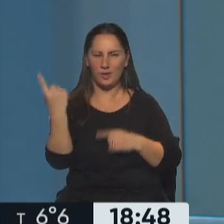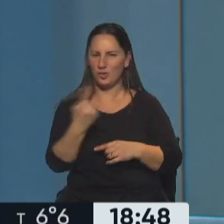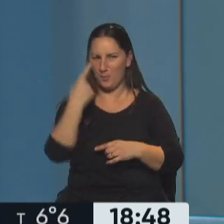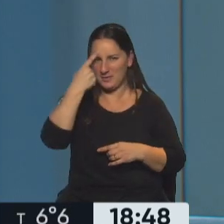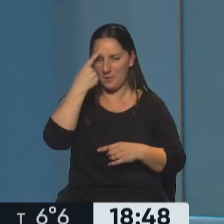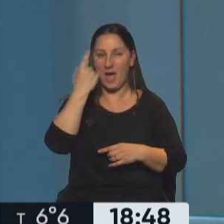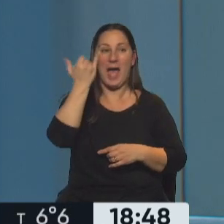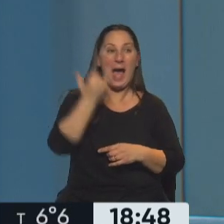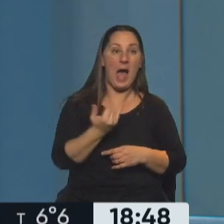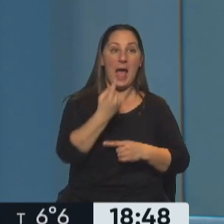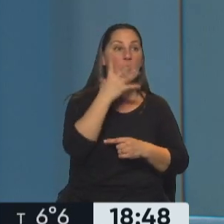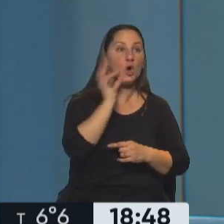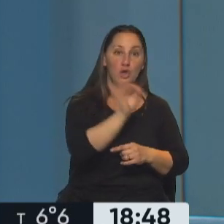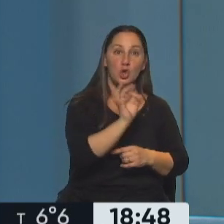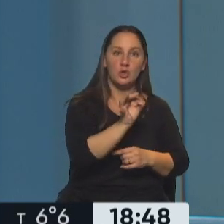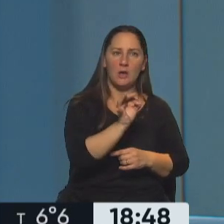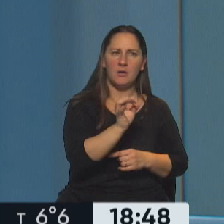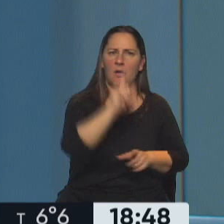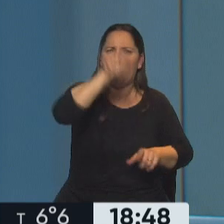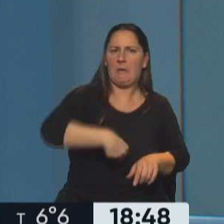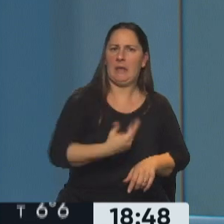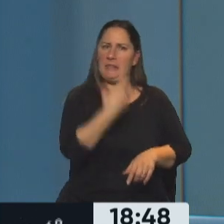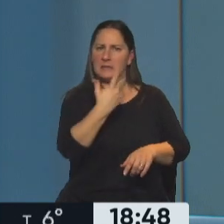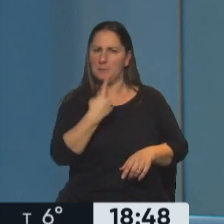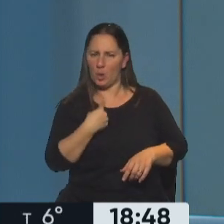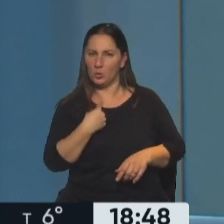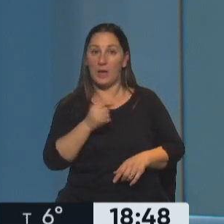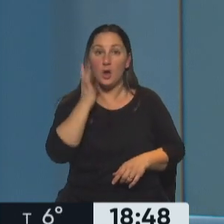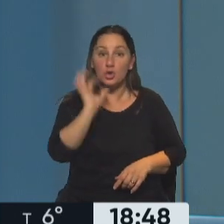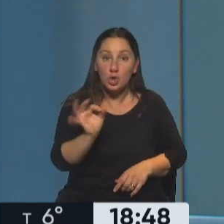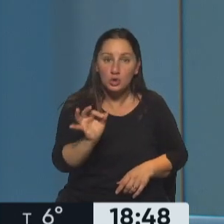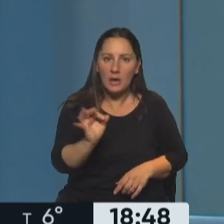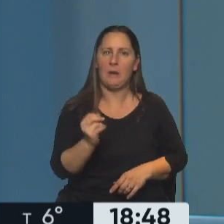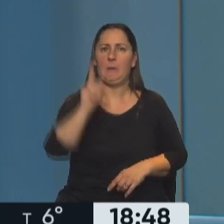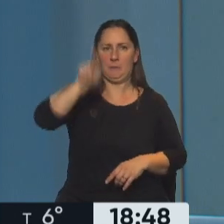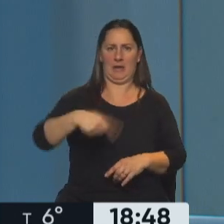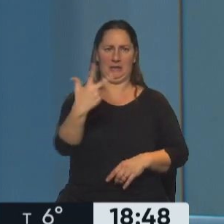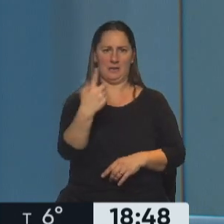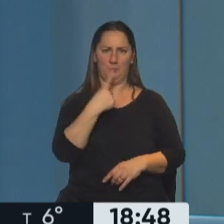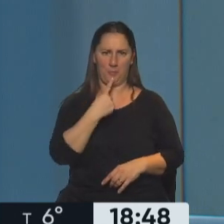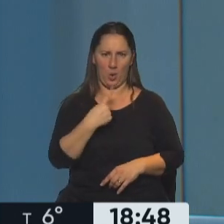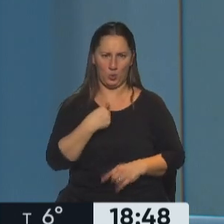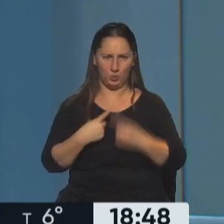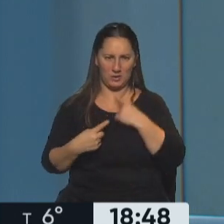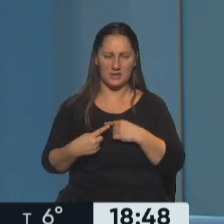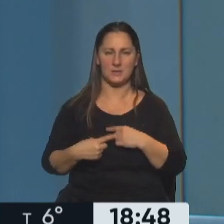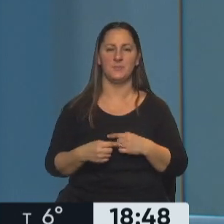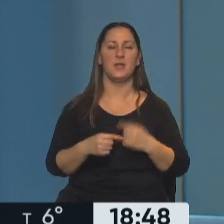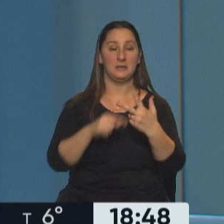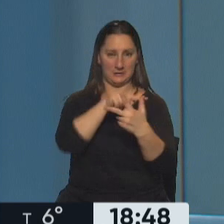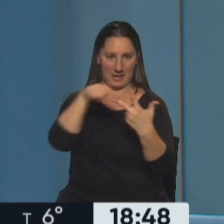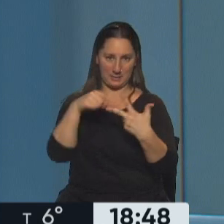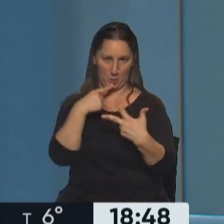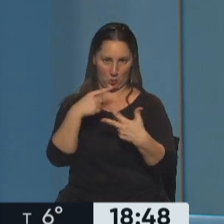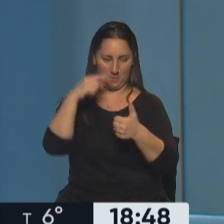cada certeza hay 3 preguntas, ¿no? Me encantó eso. Me encantó eso. Es ¿Cómo que es? sí. Por cada certeza. Hay 3 preguntas. Ah, me encantó. En este caso hay 3 en serio. A ver, ¿qué